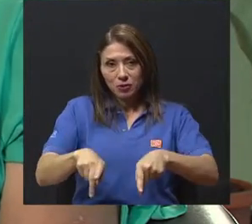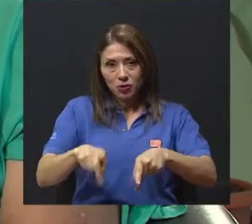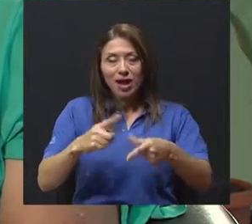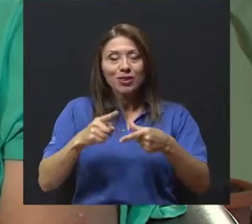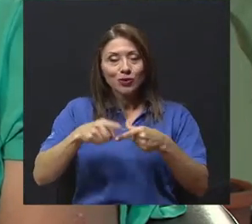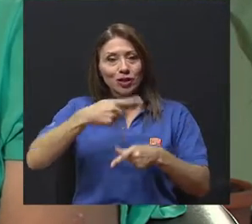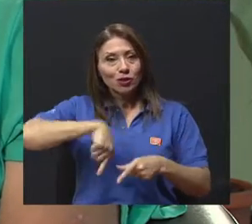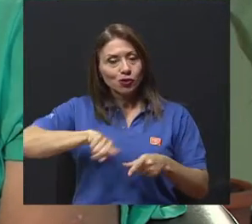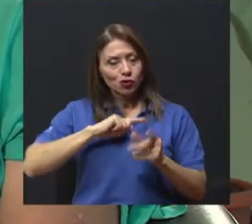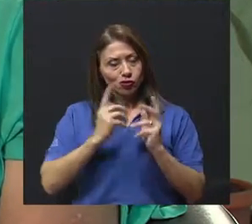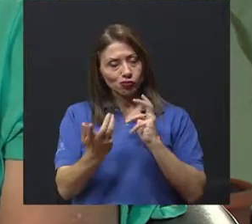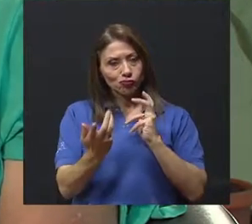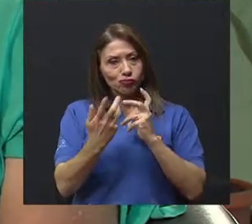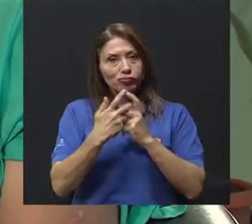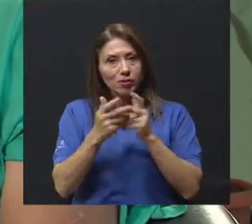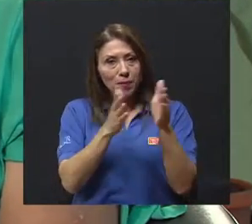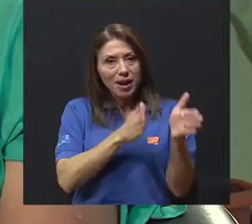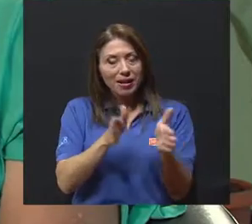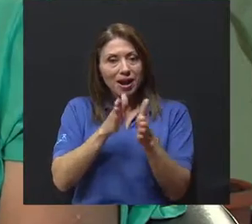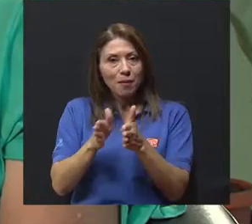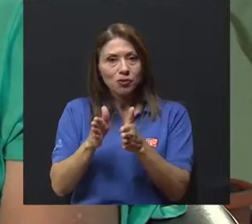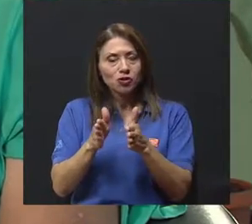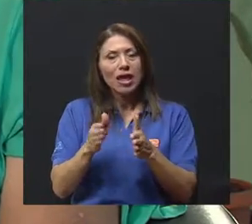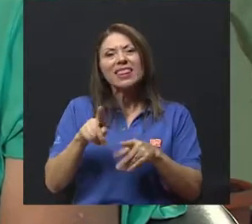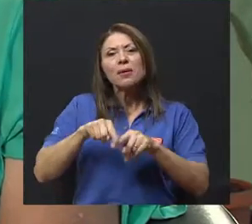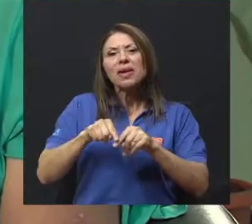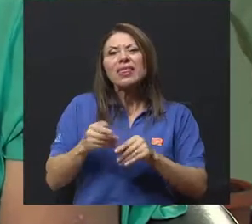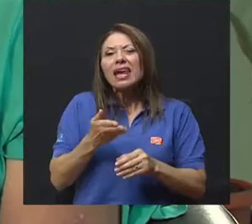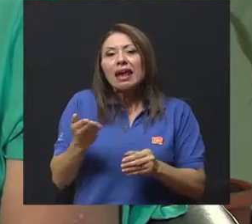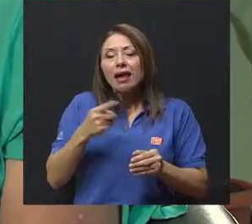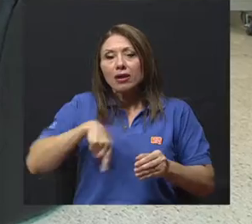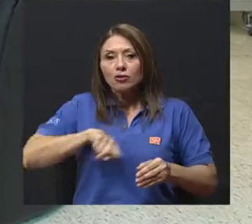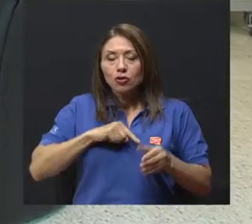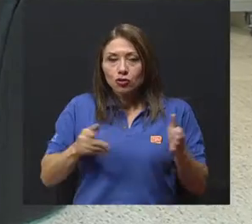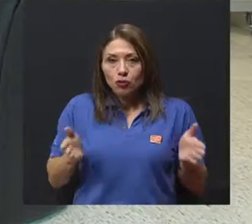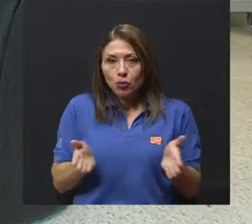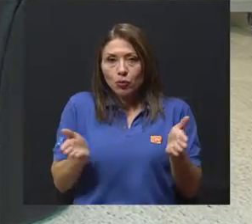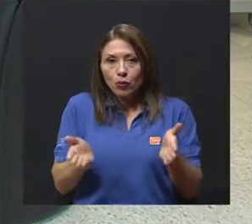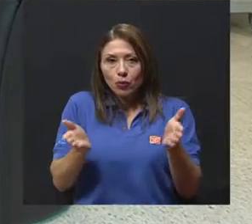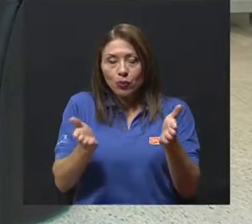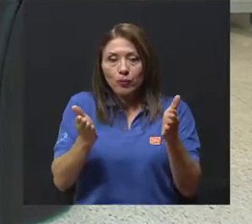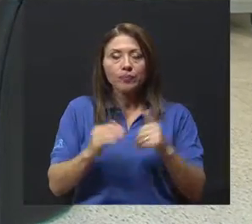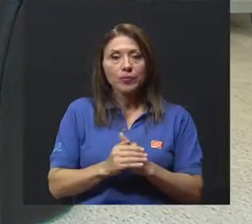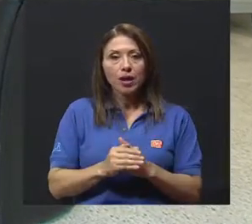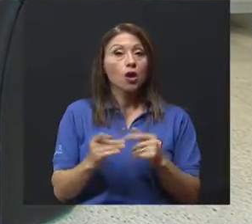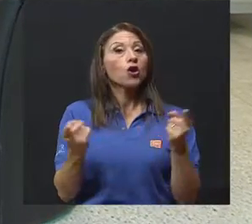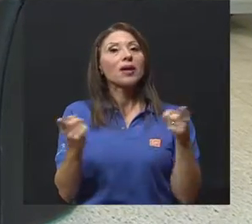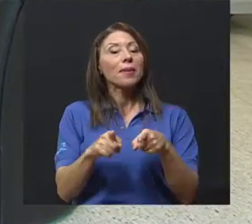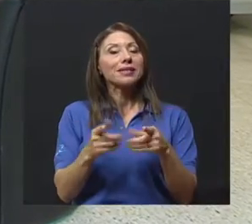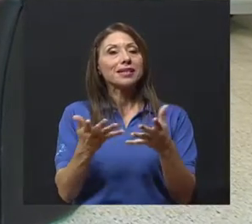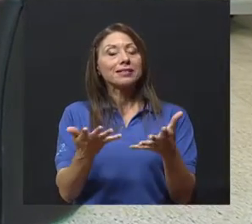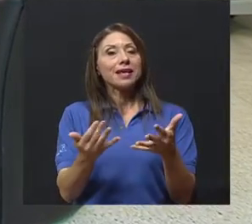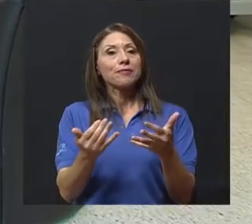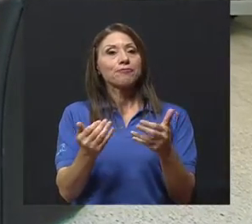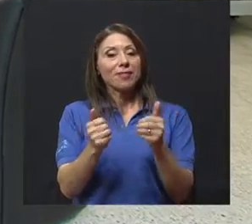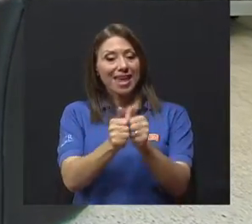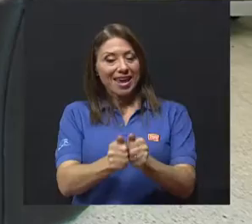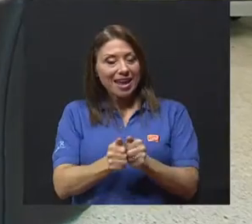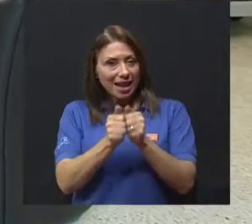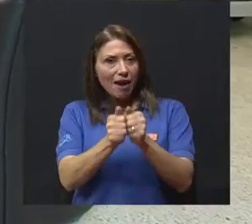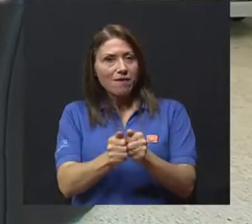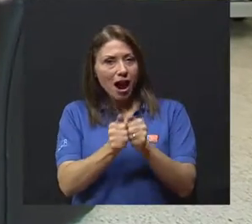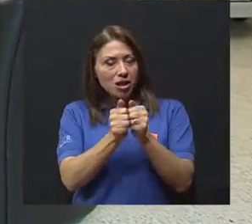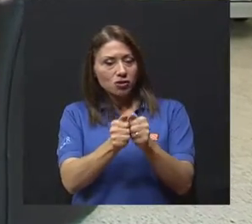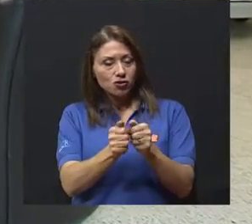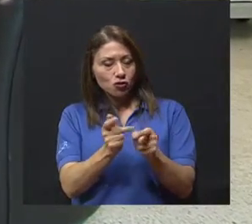planeamos las sesiones que estén que vamos a estimular lo que pasa que en el caballo es como que se magnifica